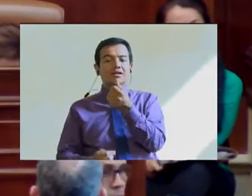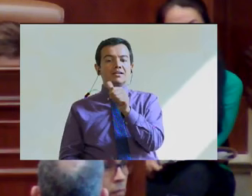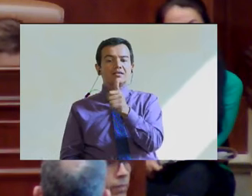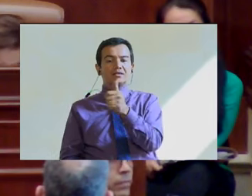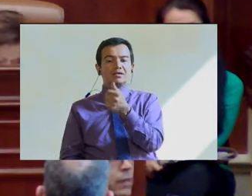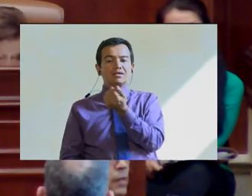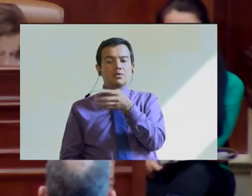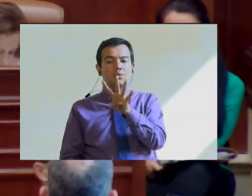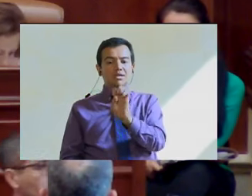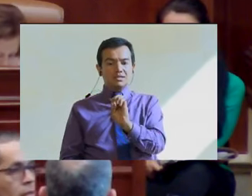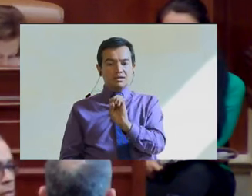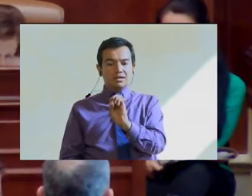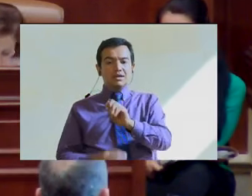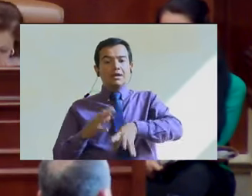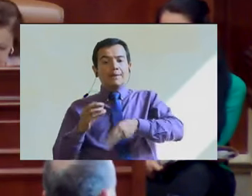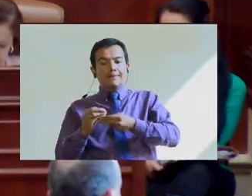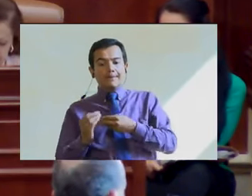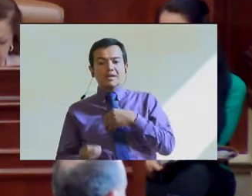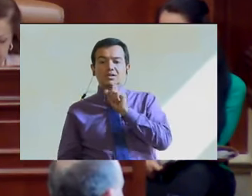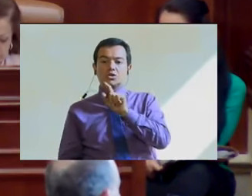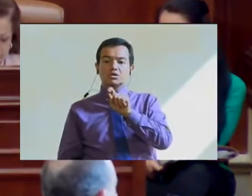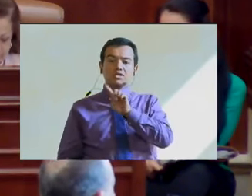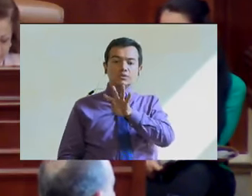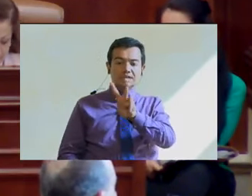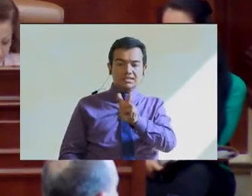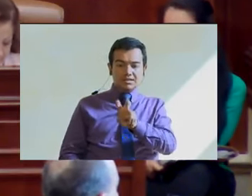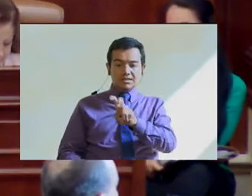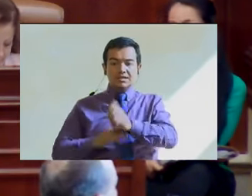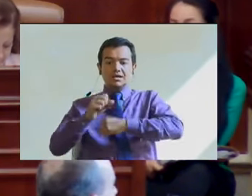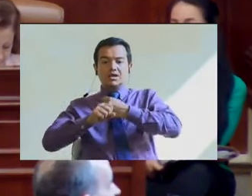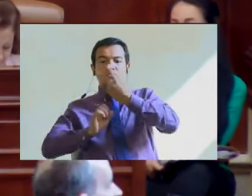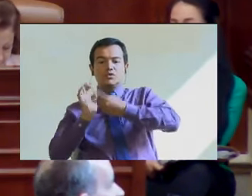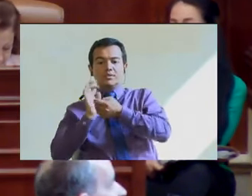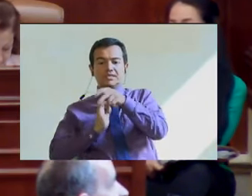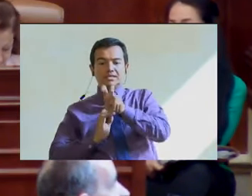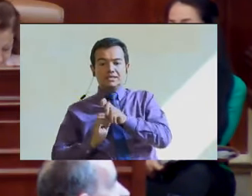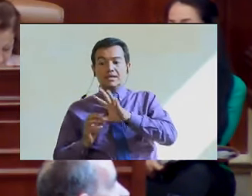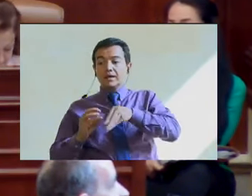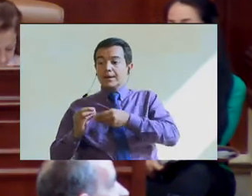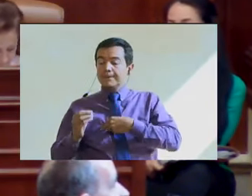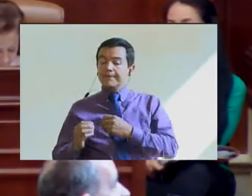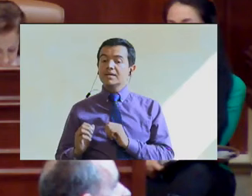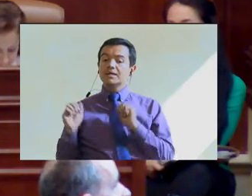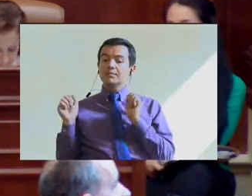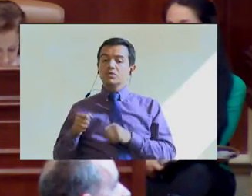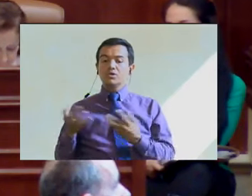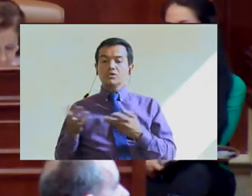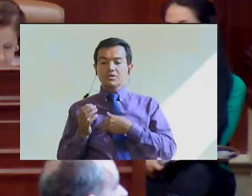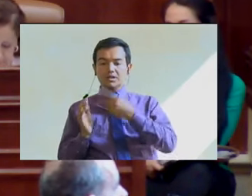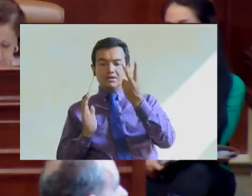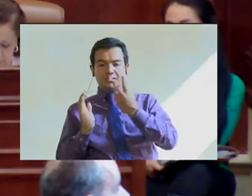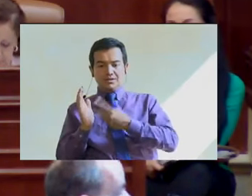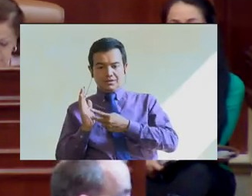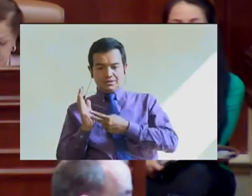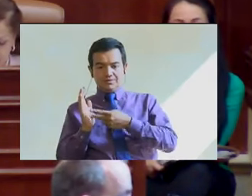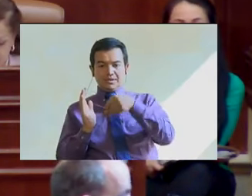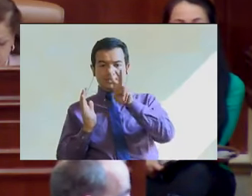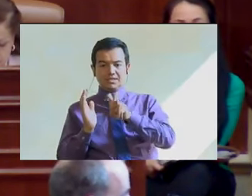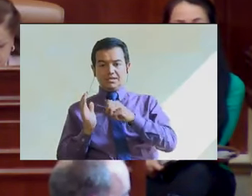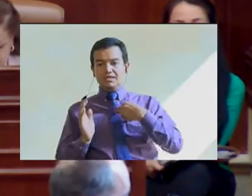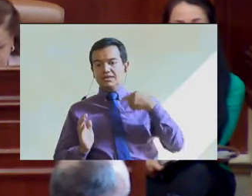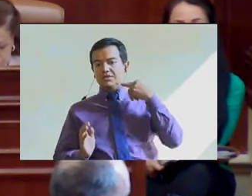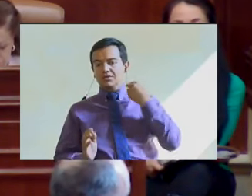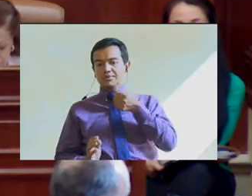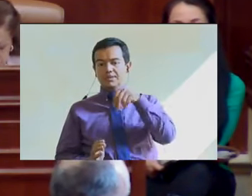1157 se aprobó en la comisión segunda noviembre 15 2017 y se anunció en diciembre